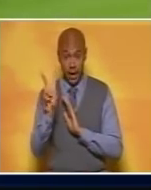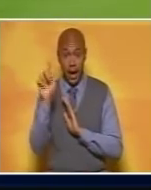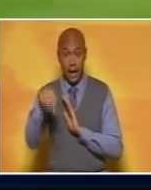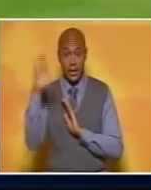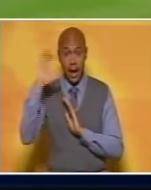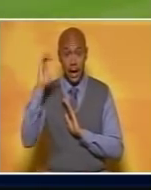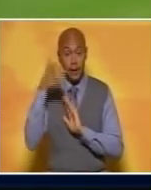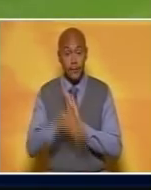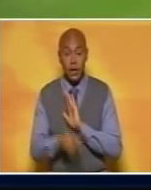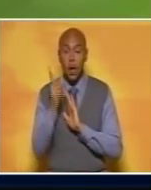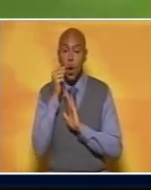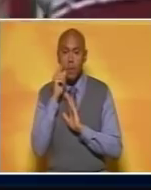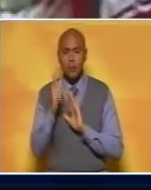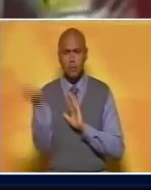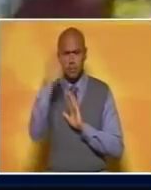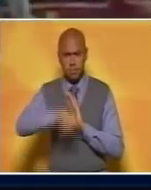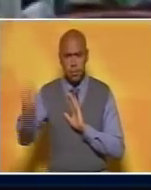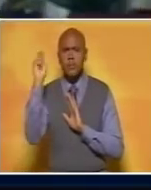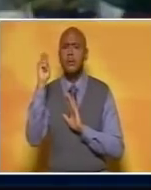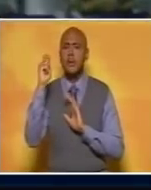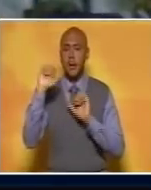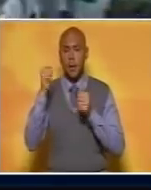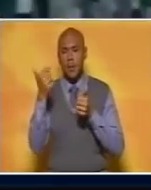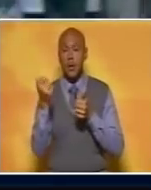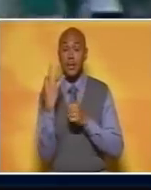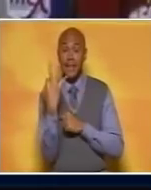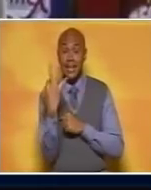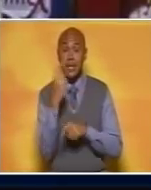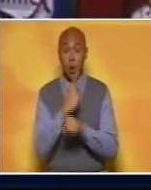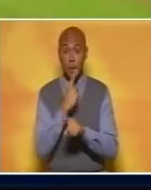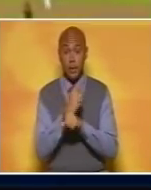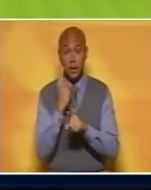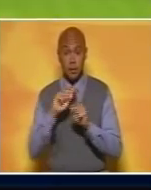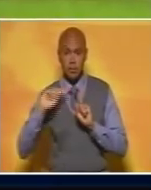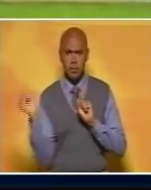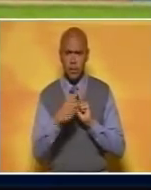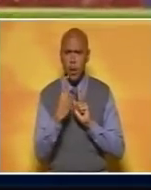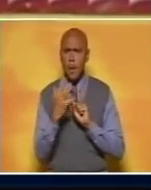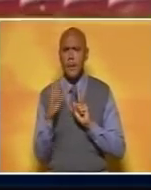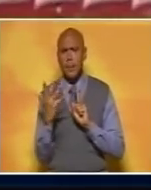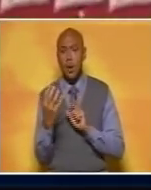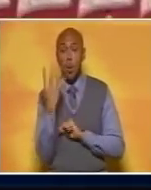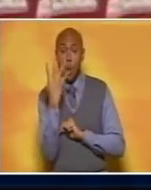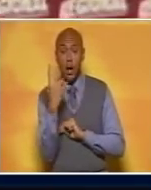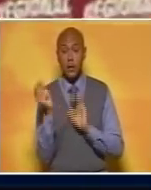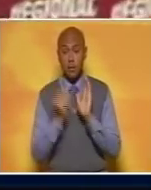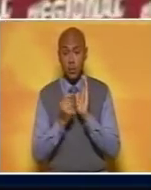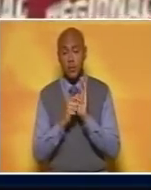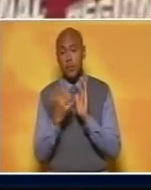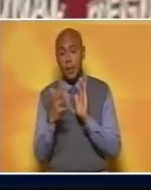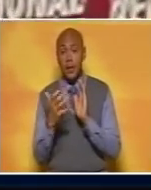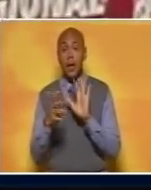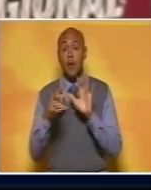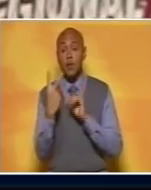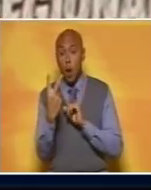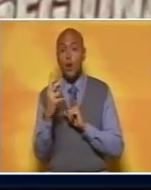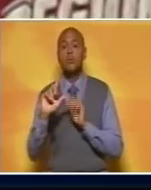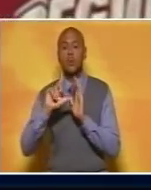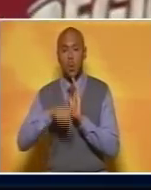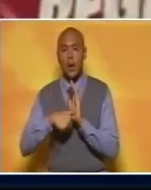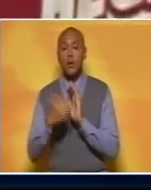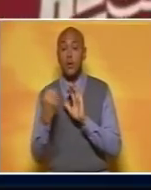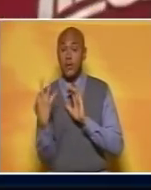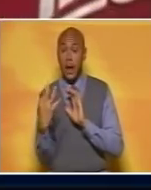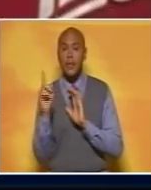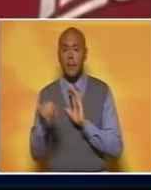Los insulares comenzaron anotando desde el tercer episodio, destacando en rally de 4 en el cuarto, 2 en el sexto y 3